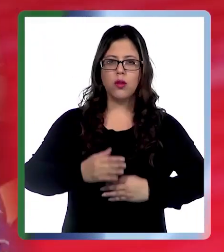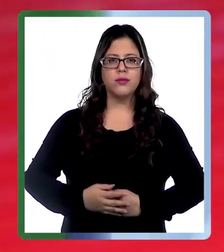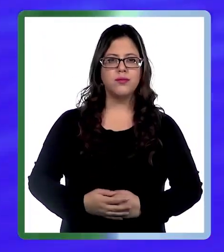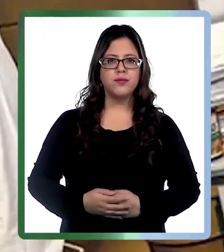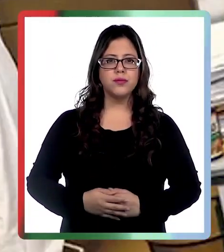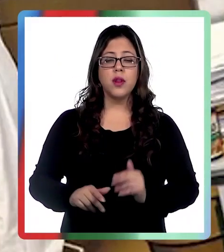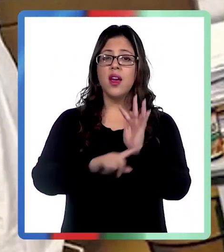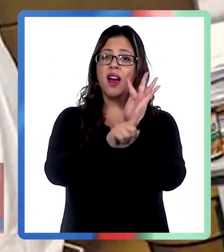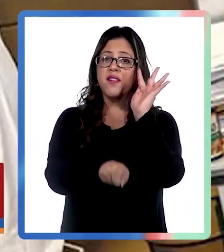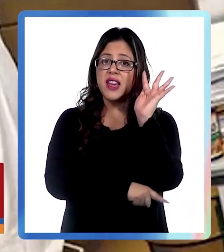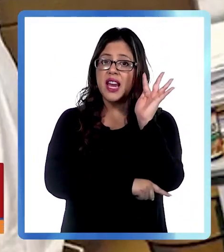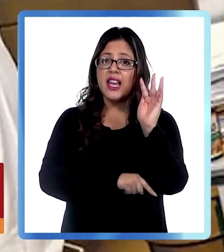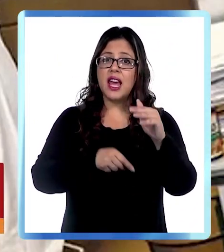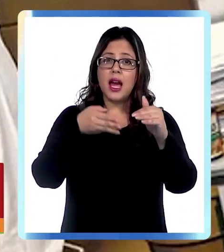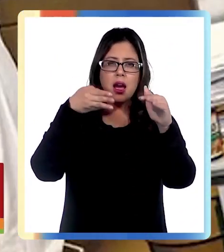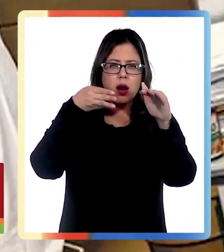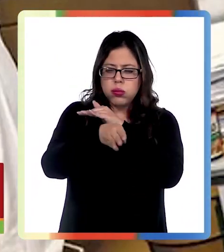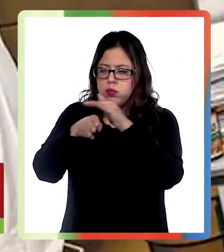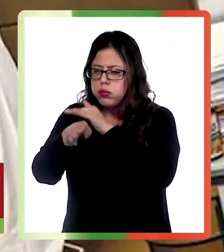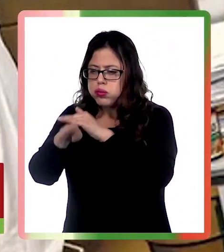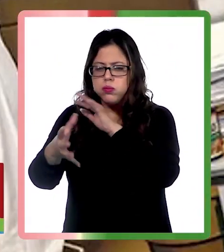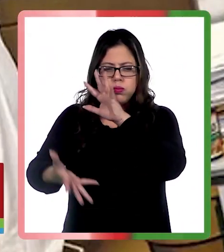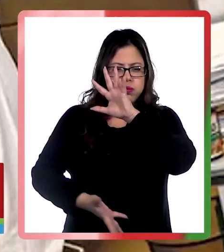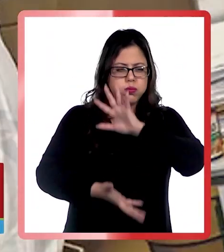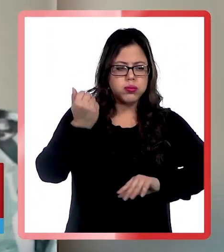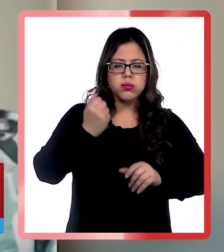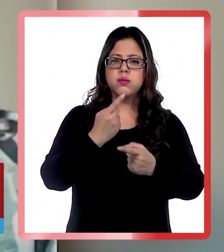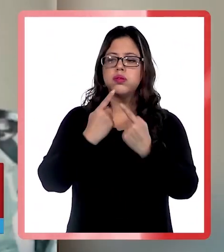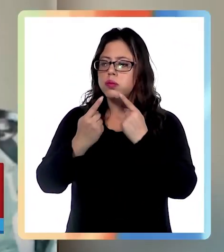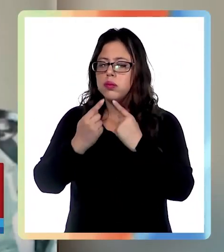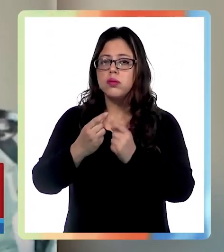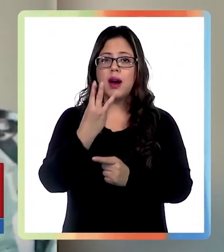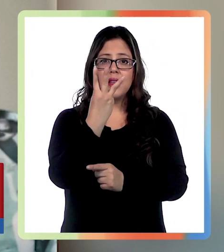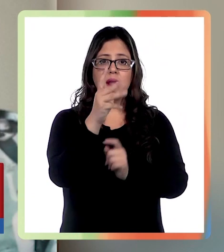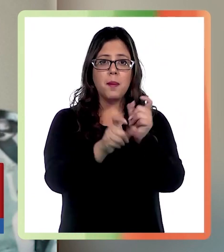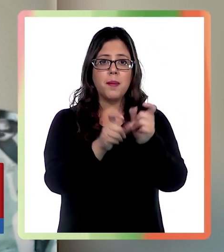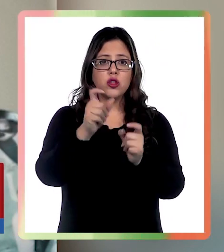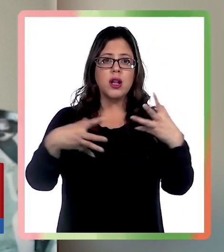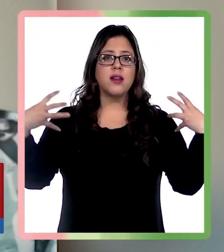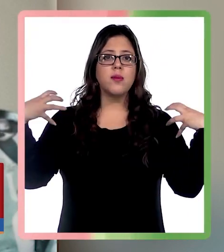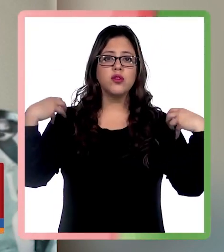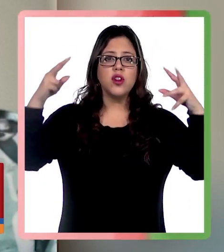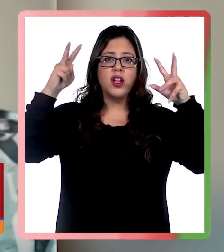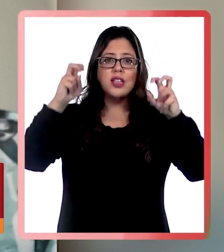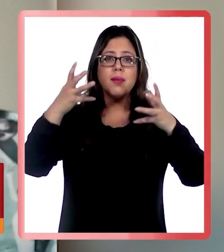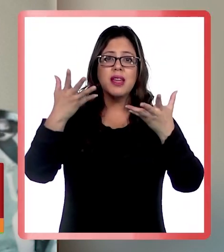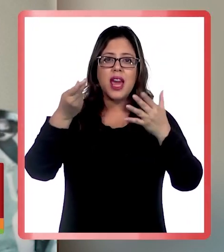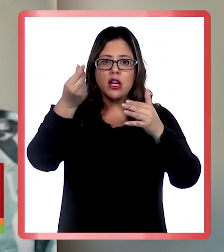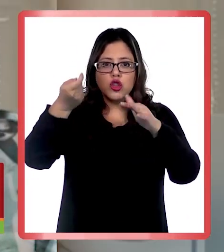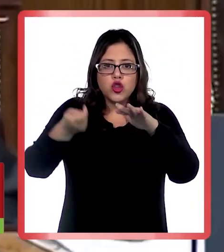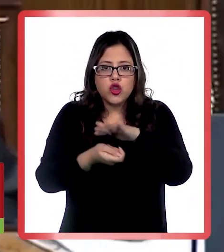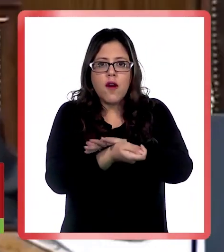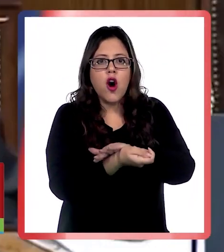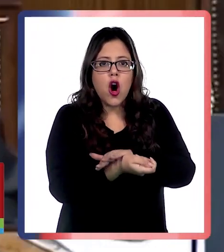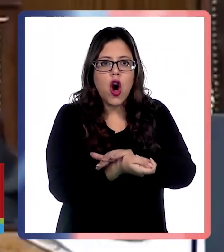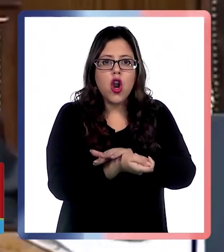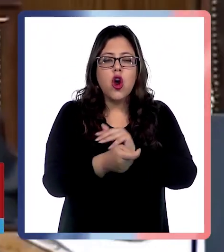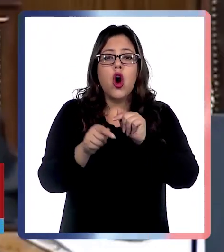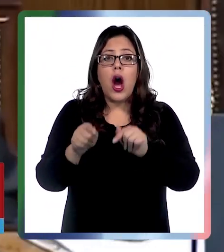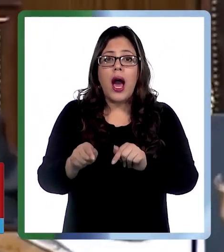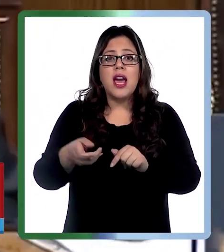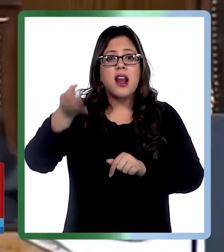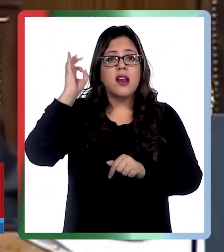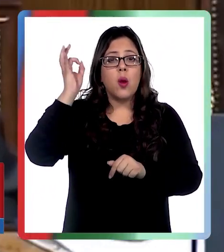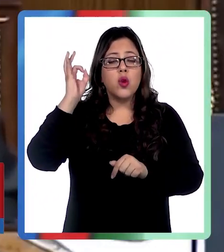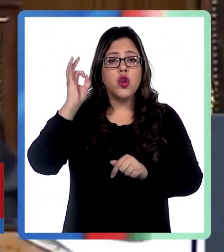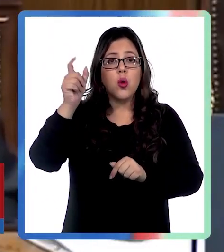autocuidado la fiscalía inició los allanamientos incautaciones e interrogatorios a los tres involucrados en el caso sobornos en una reunión con